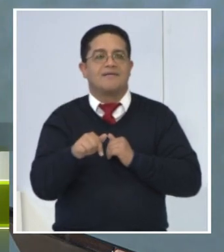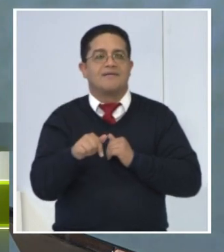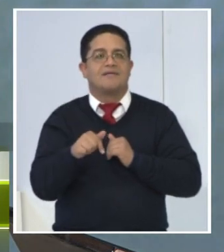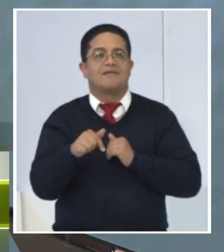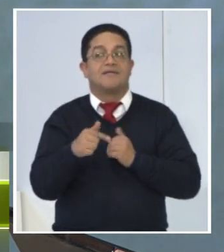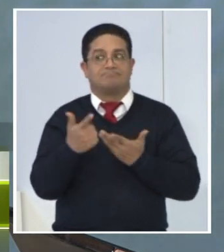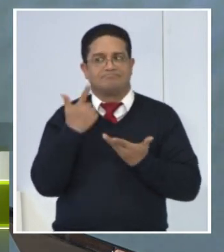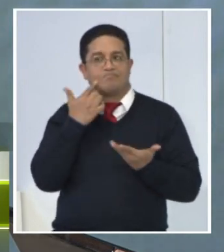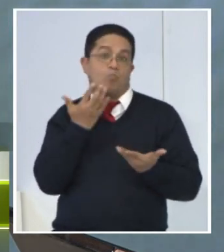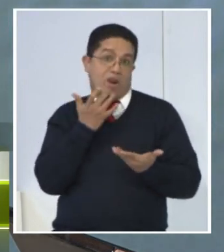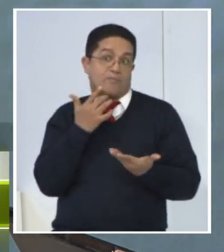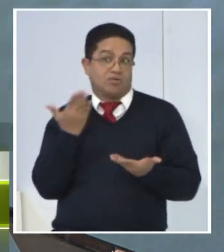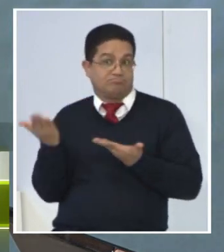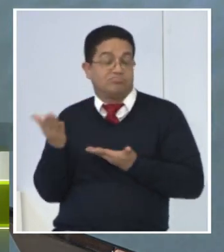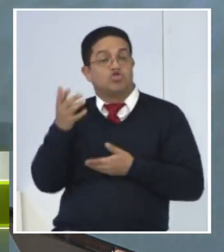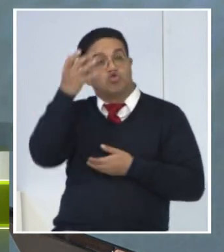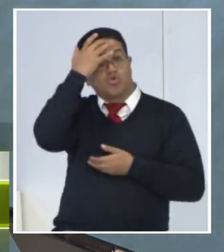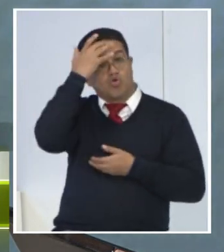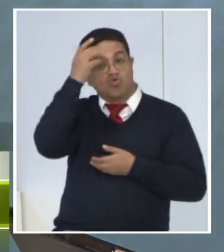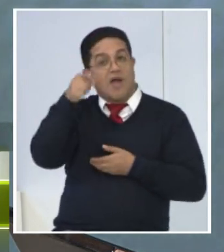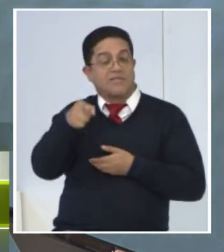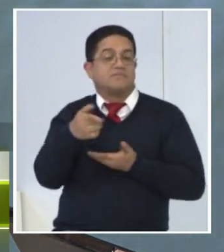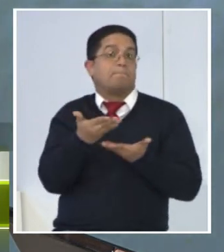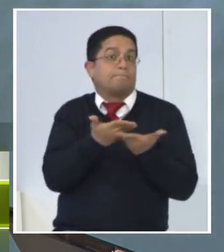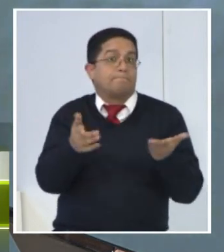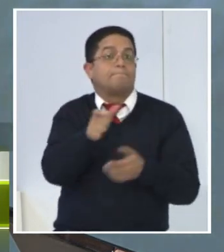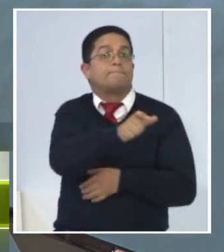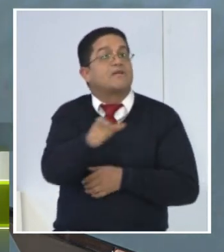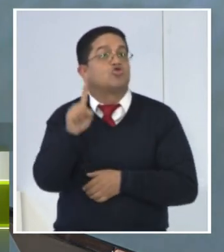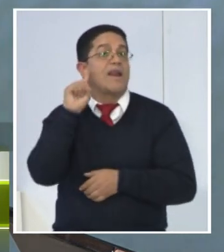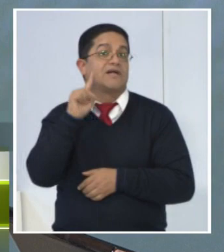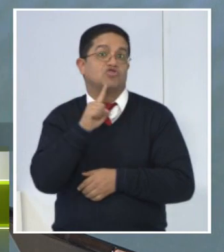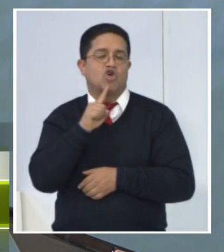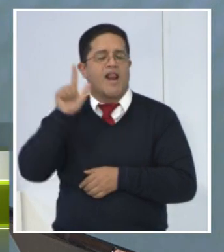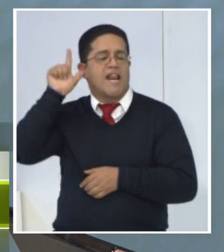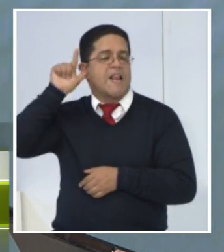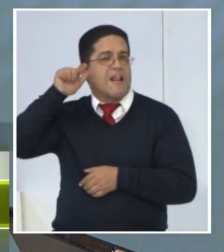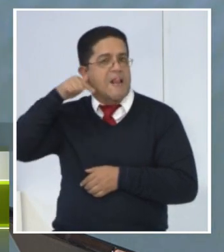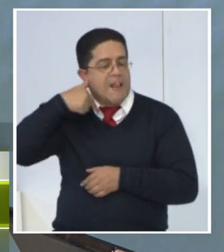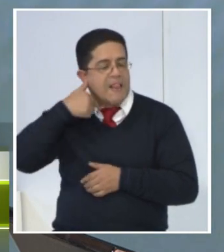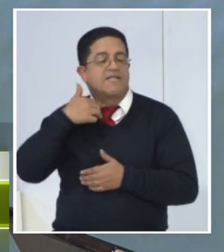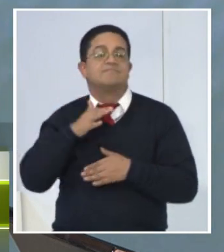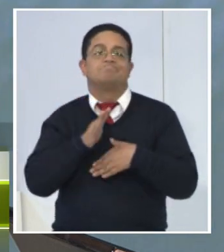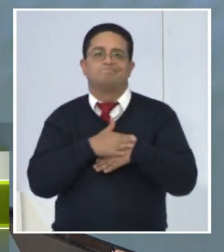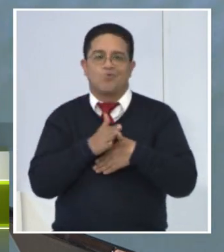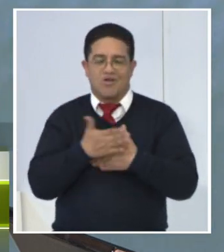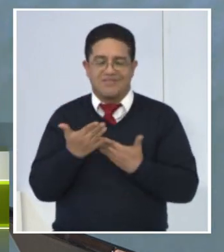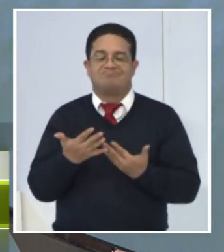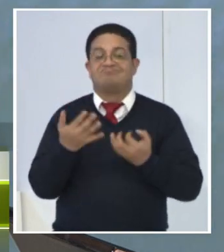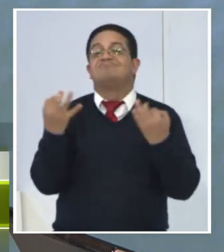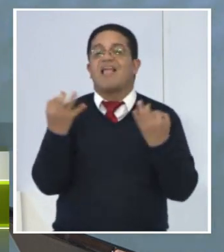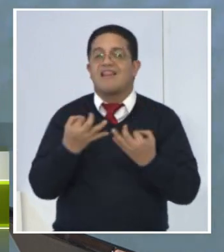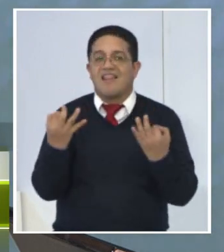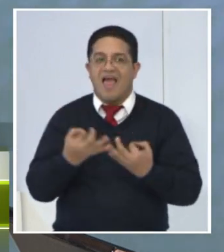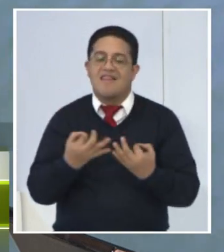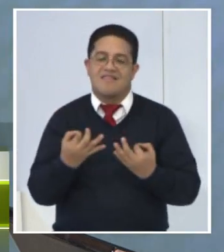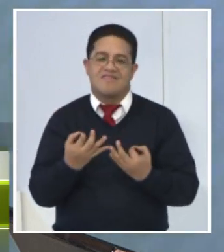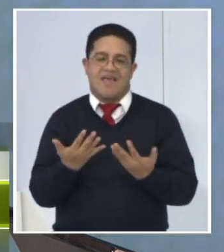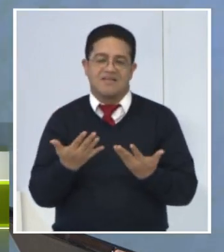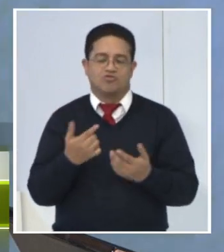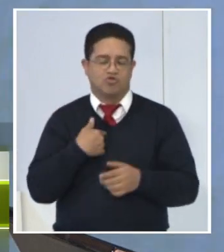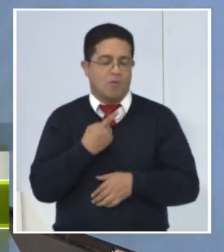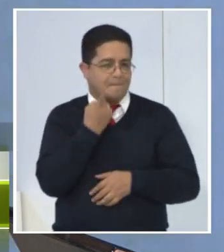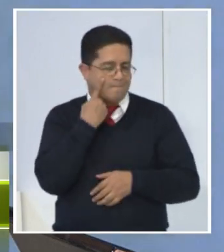ventaja que está Joshua, que puede, para todas esas personas que no escuchan, porque créanme que es una realidad, por lo menos en mi consulta lo